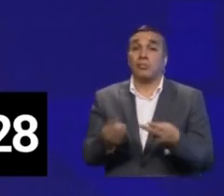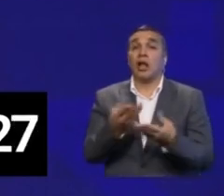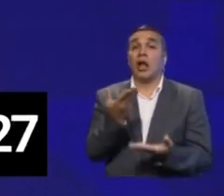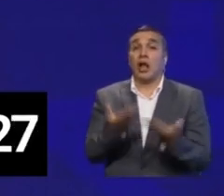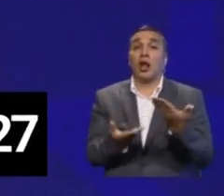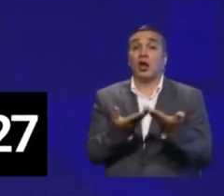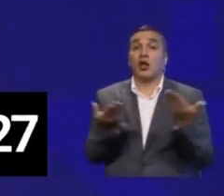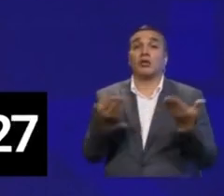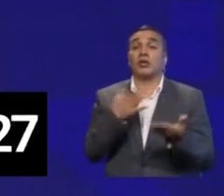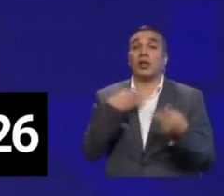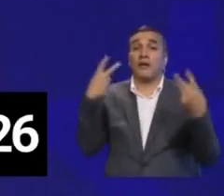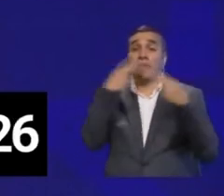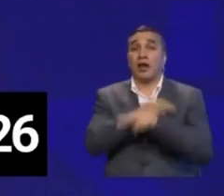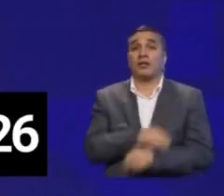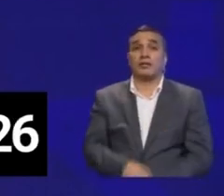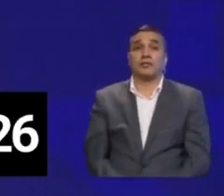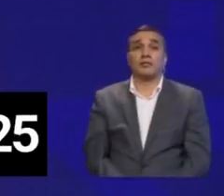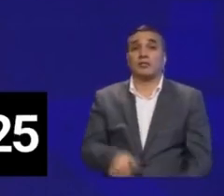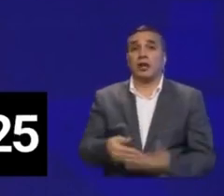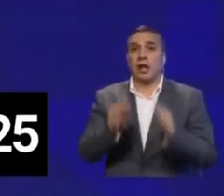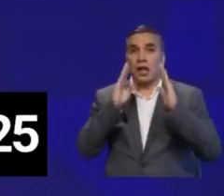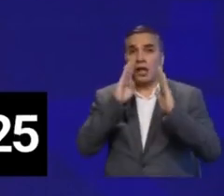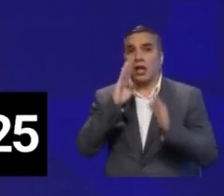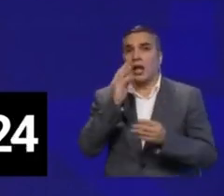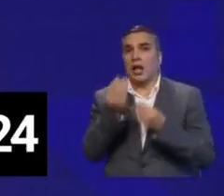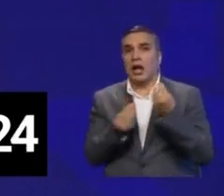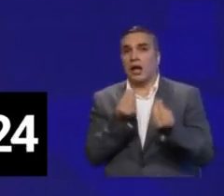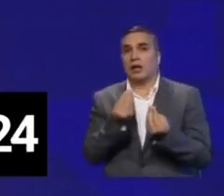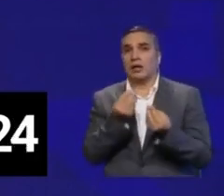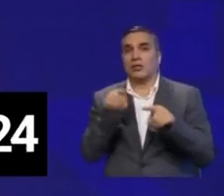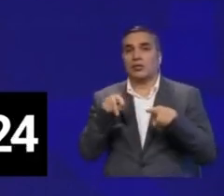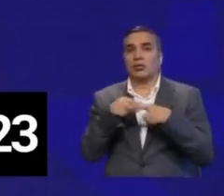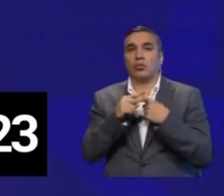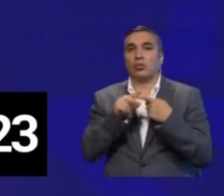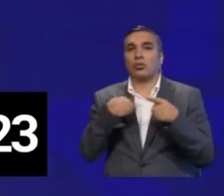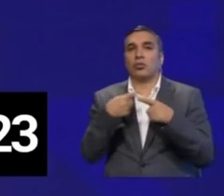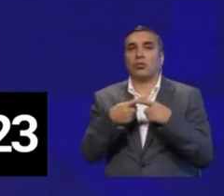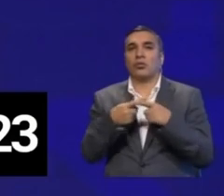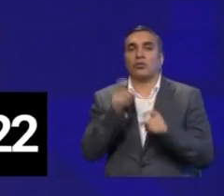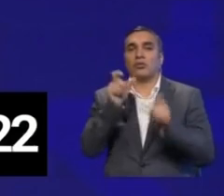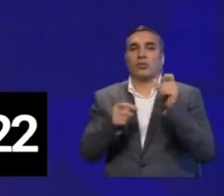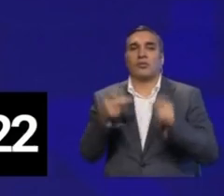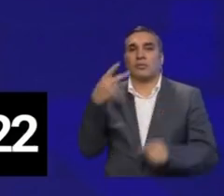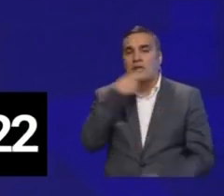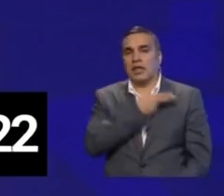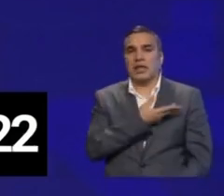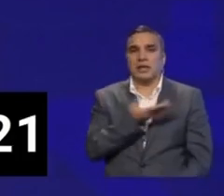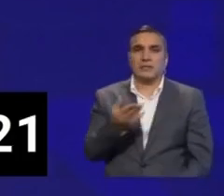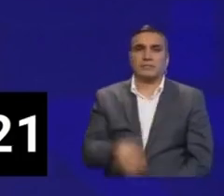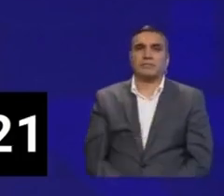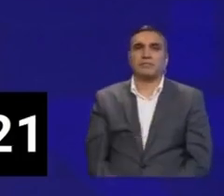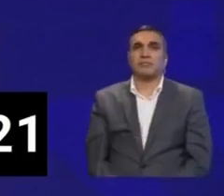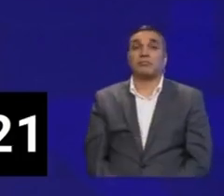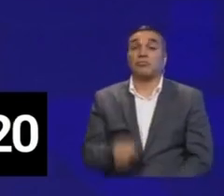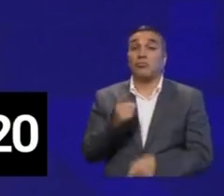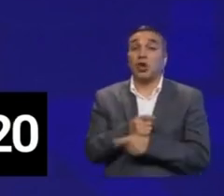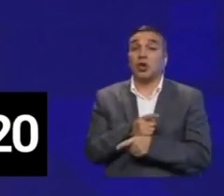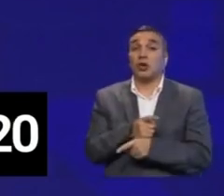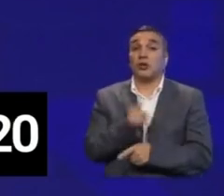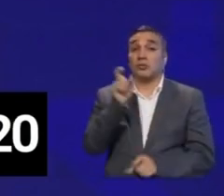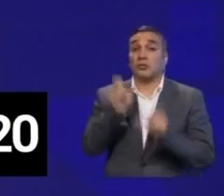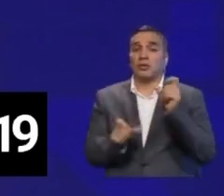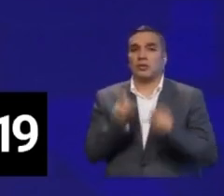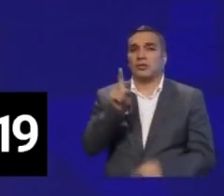falsas incluso. Hay expectativas que se generan a partir de la falacia, de la mentira. Por eso la